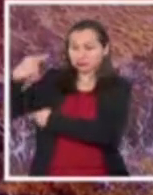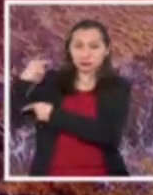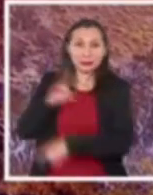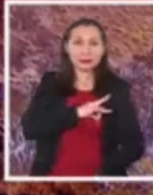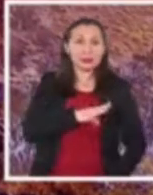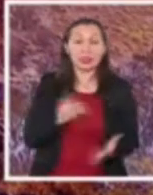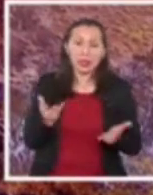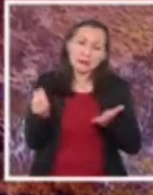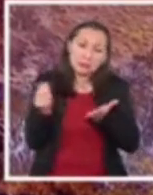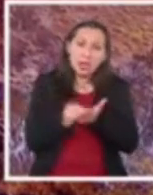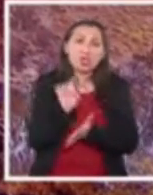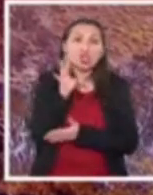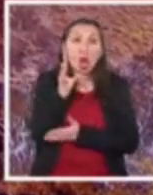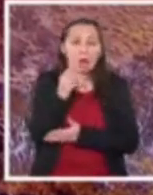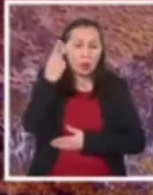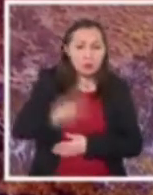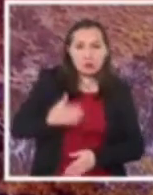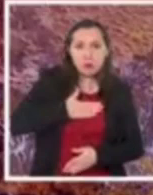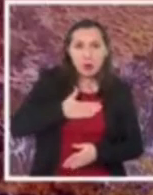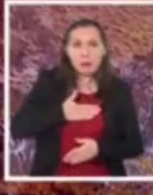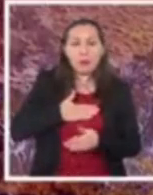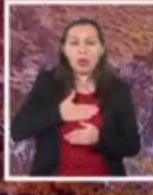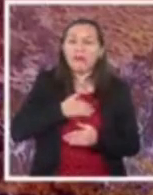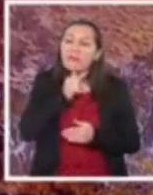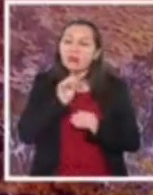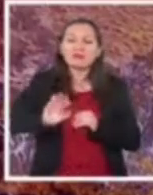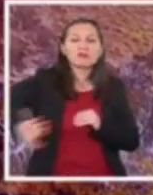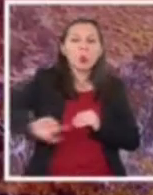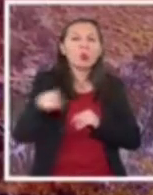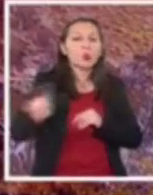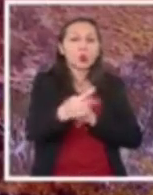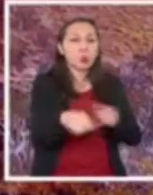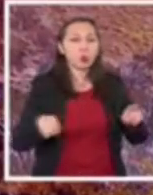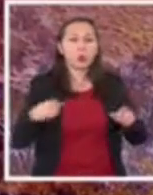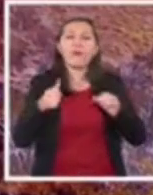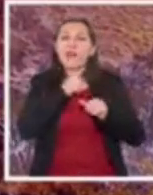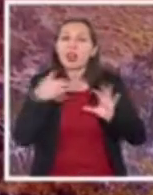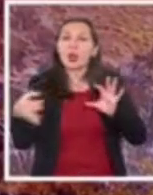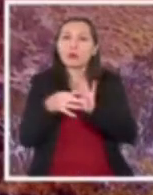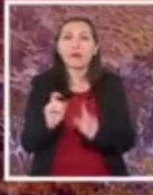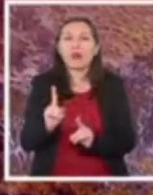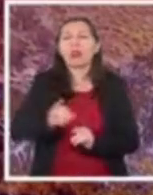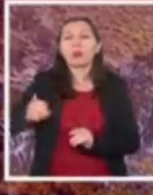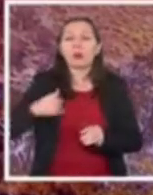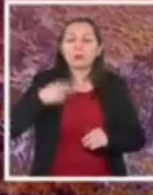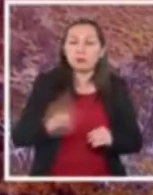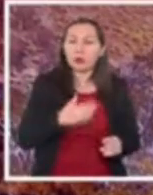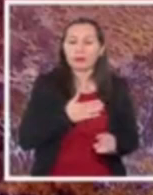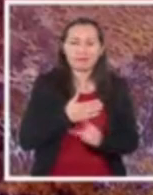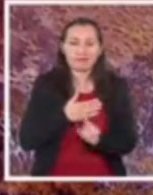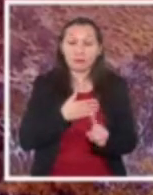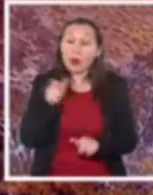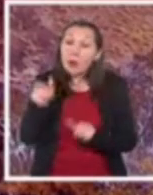es reforzar solo las ideas propias más que encontrar aquellas cosas que nos puedan unir pero la